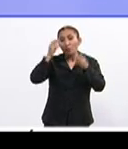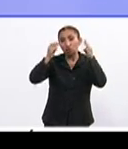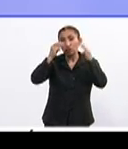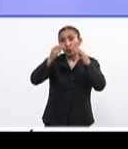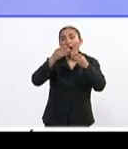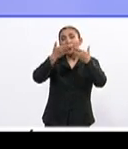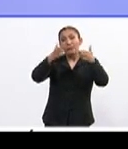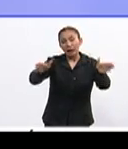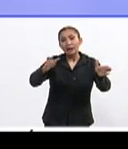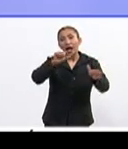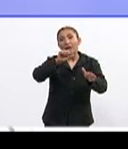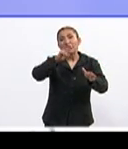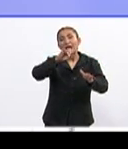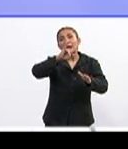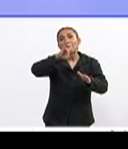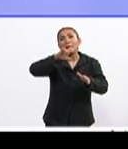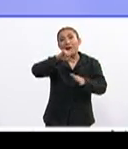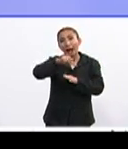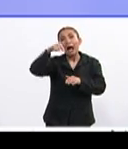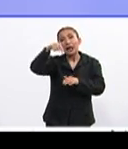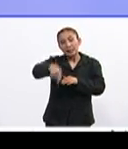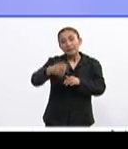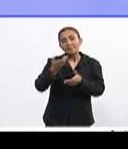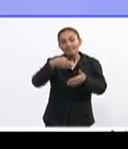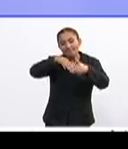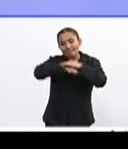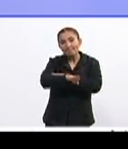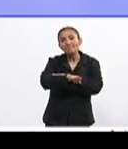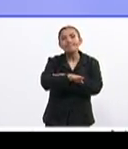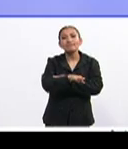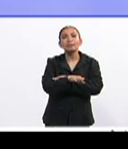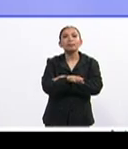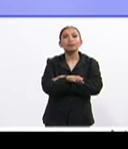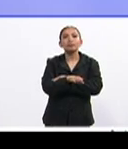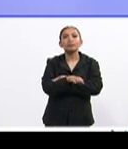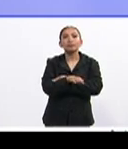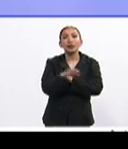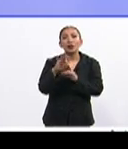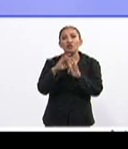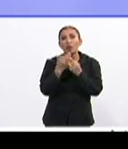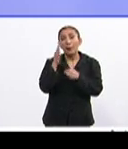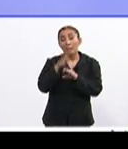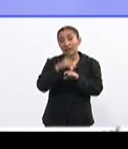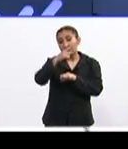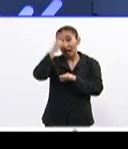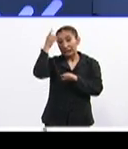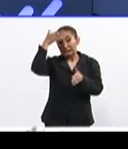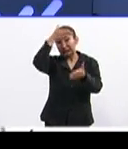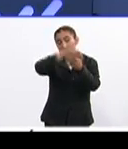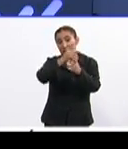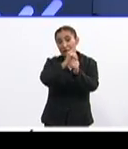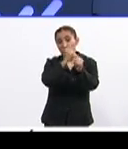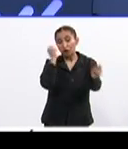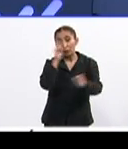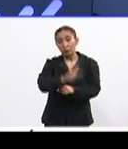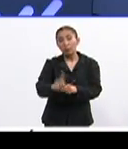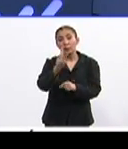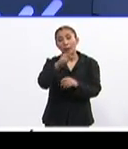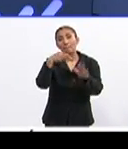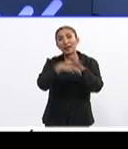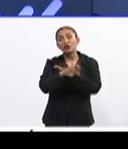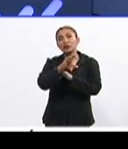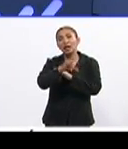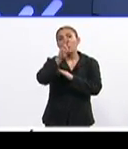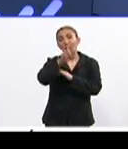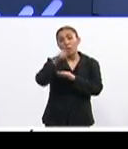esa sí está abierta, que es Avenida del Imán, ahí se tiene que entrar, y la manera más fácil de llegar en transporte público sería por Metro